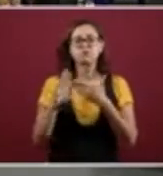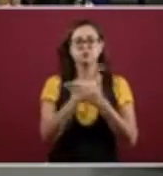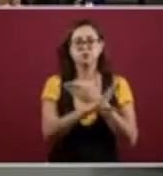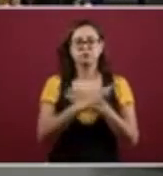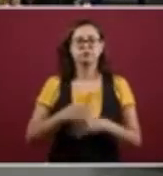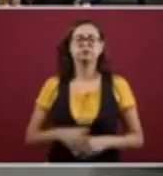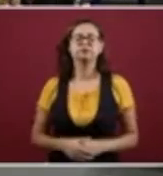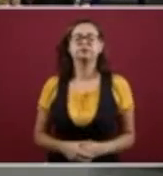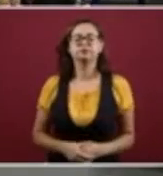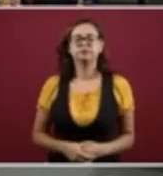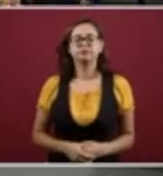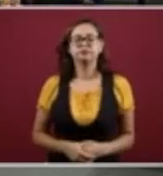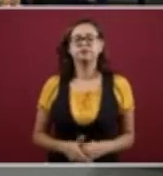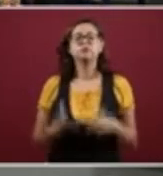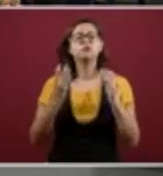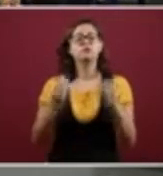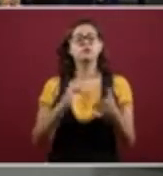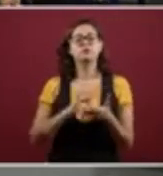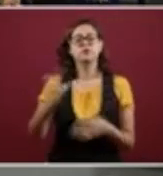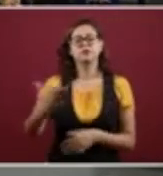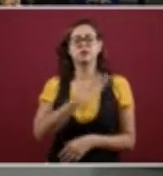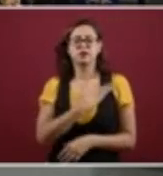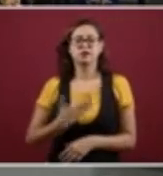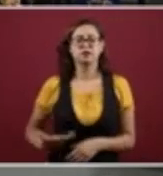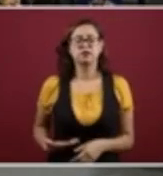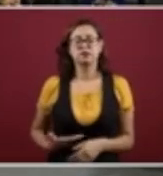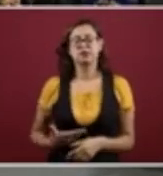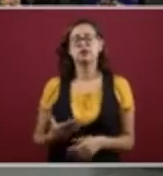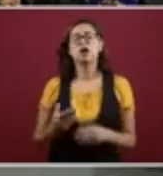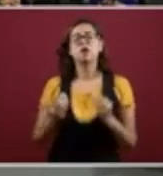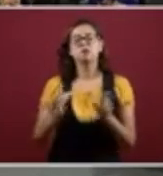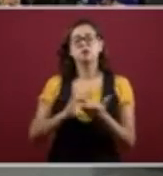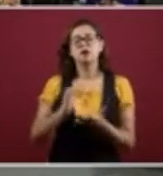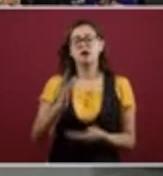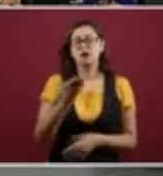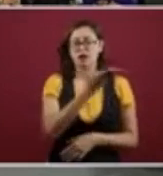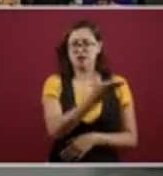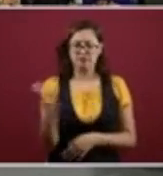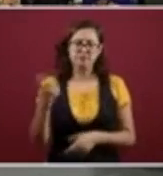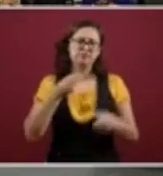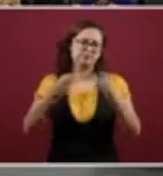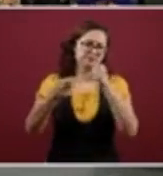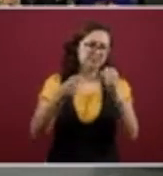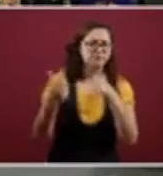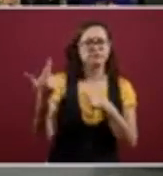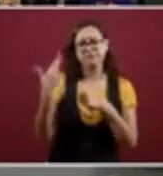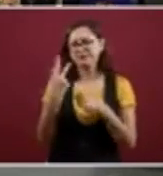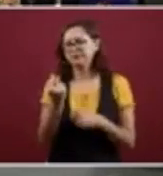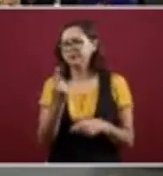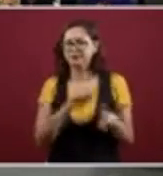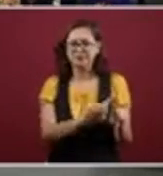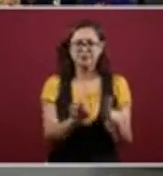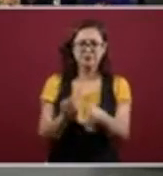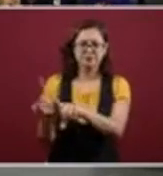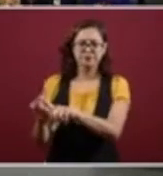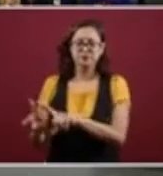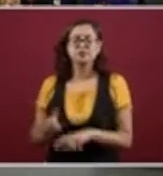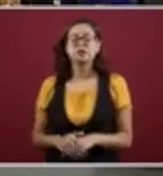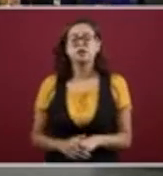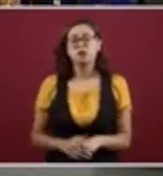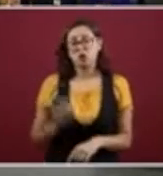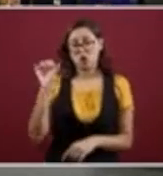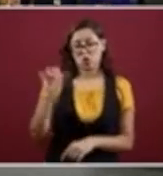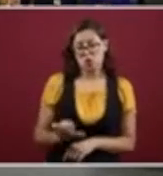Muchas gracias, señor presidente. Muchas gracias a los medios que están aquí para este anuncio que desde la Secretaría de la